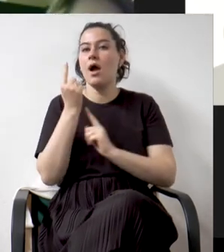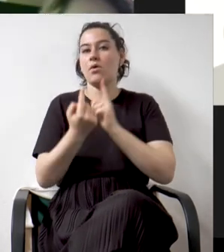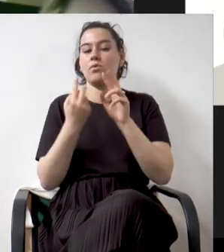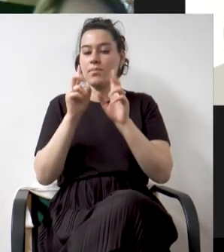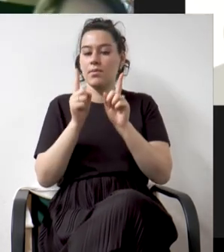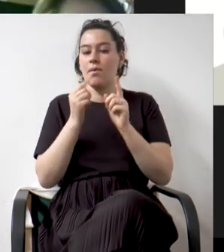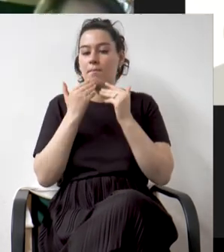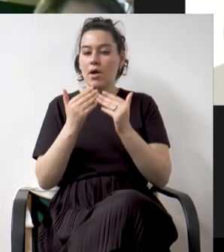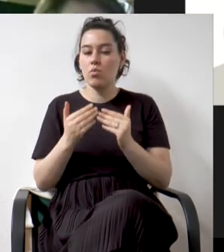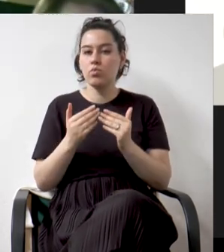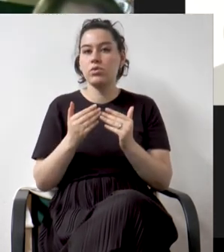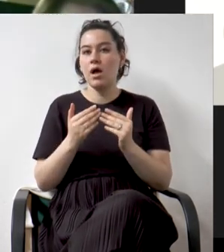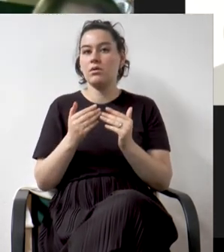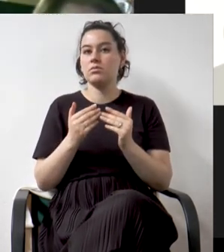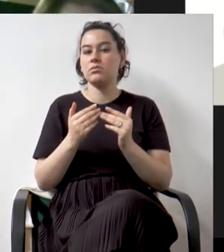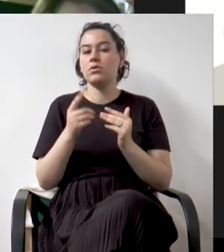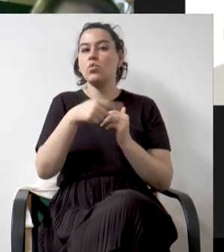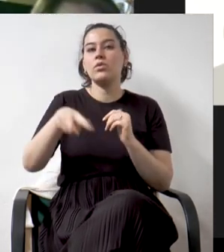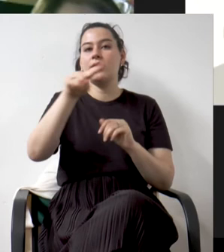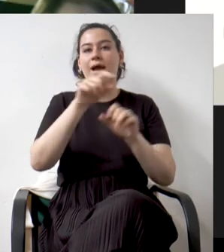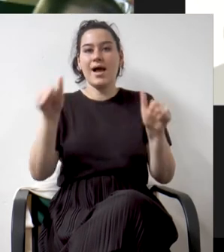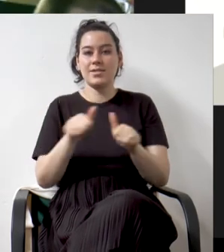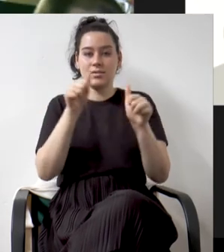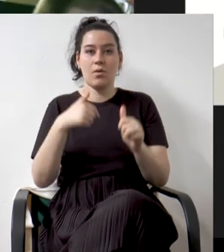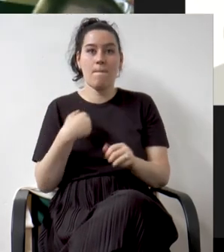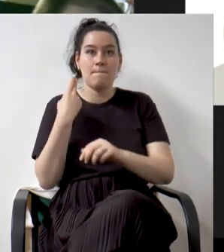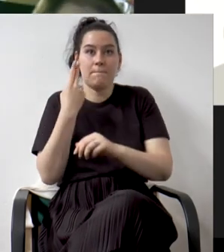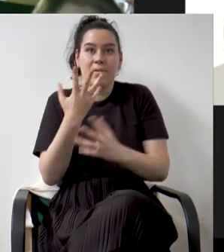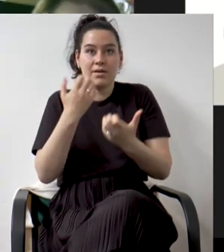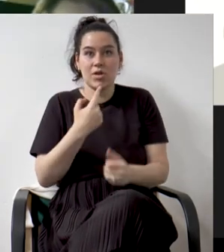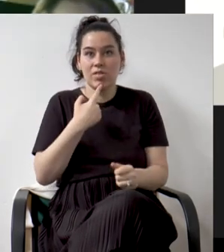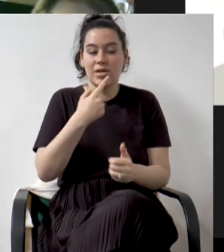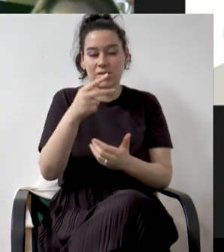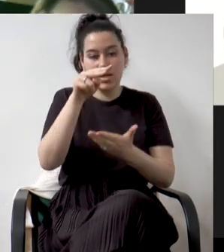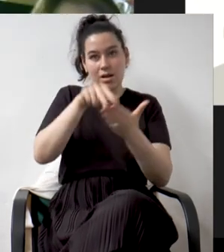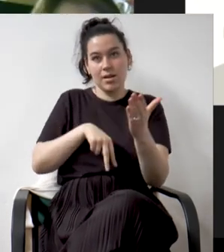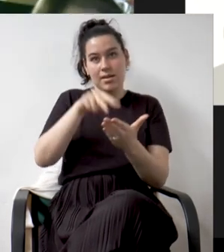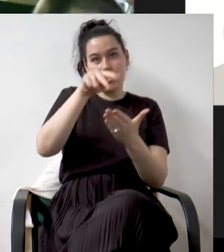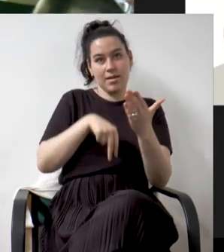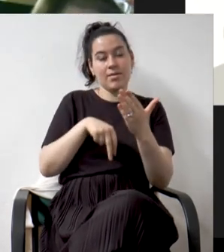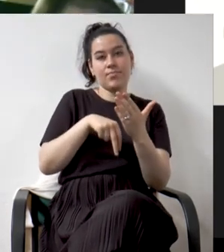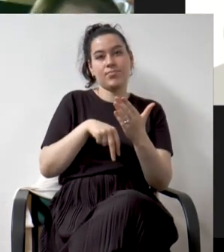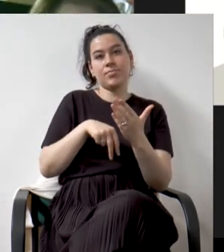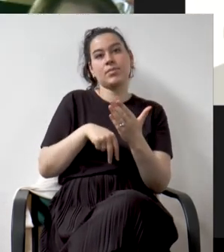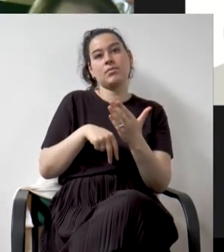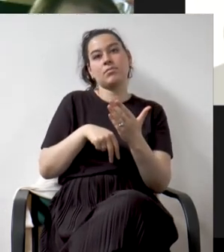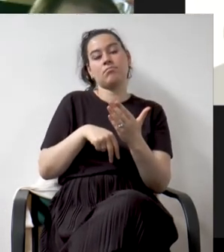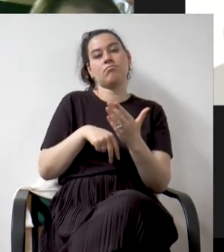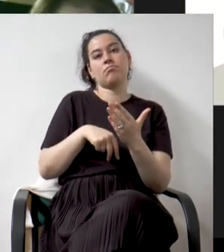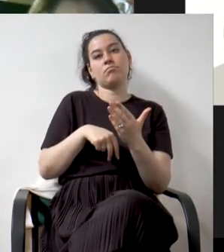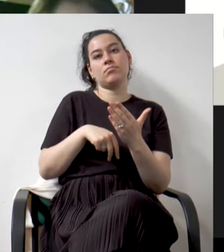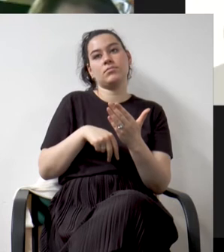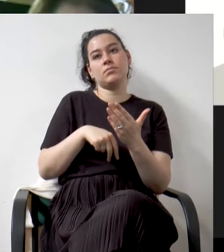preguntas que ustedes, las tres preguntas que ustedes hacen, permítanme decirle que estuve leyendo los documentos que enviaron, documentos que están en el link